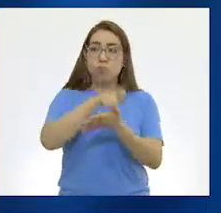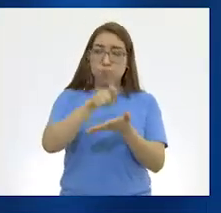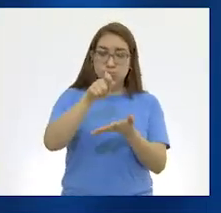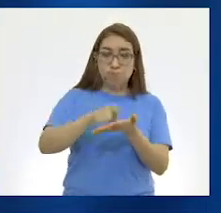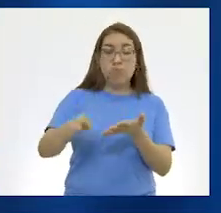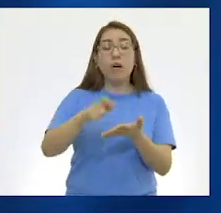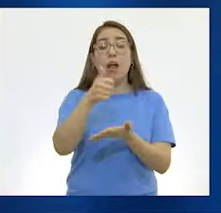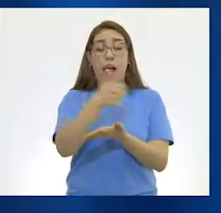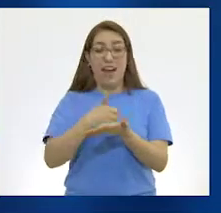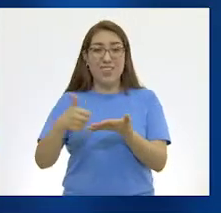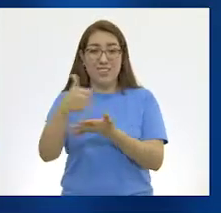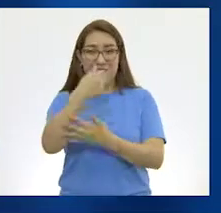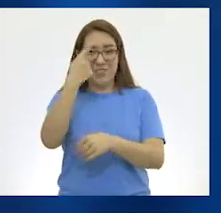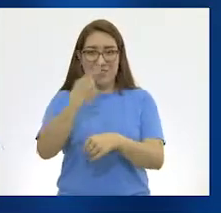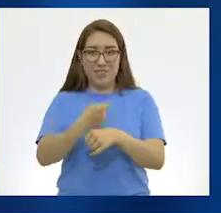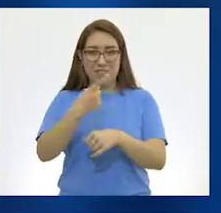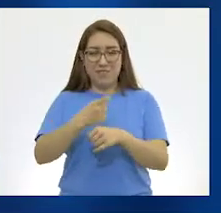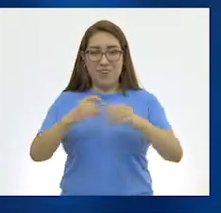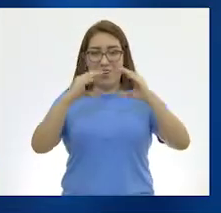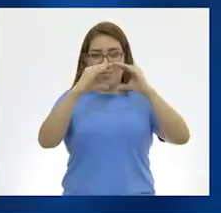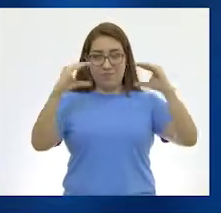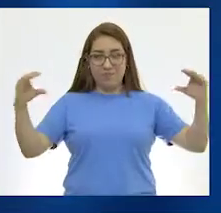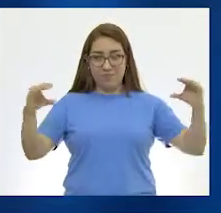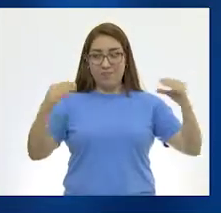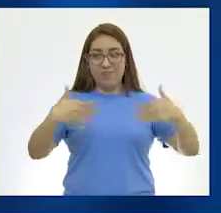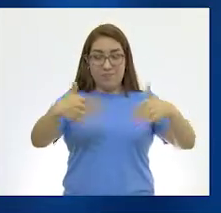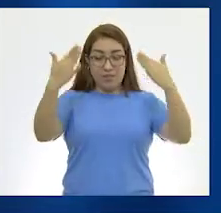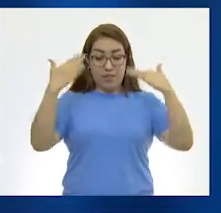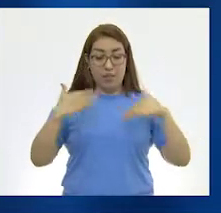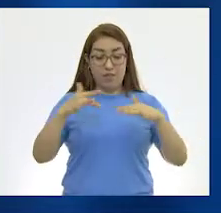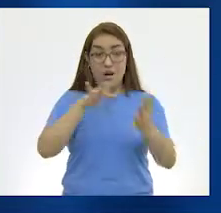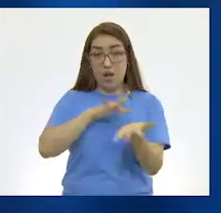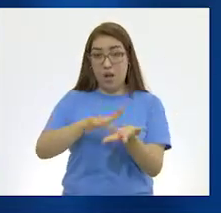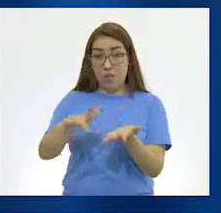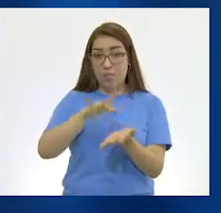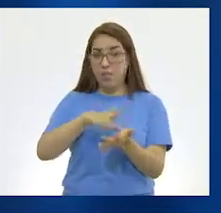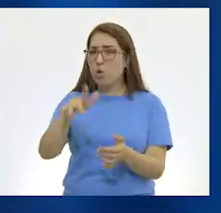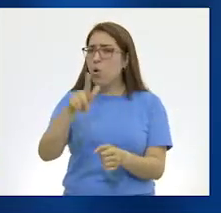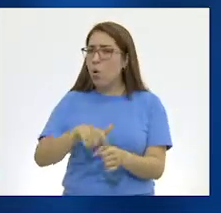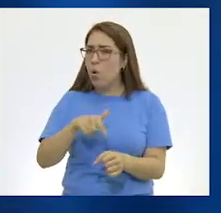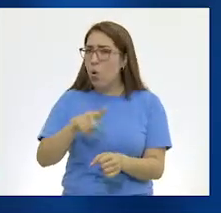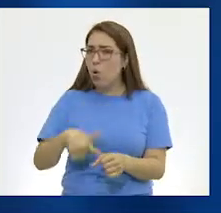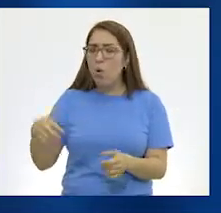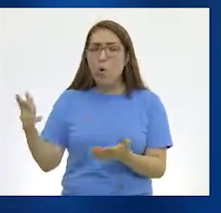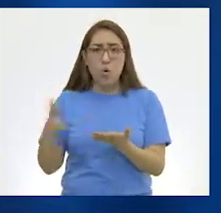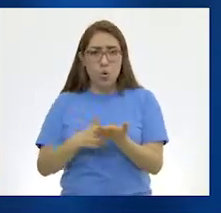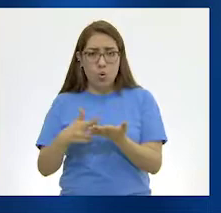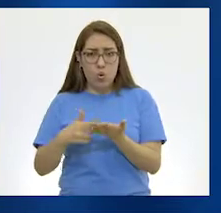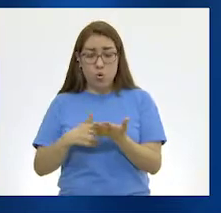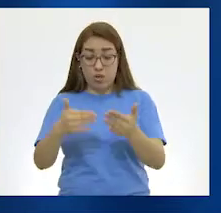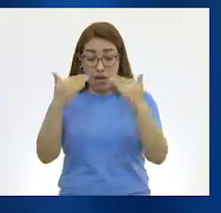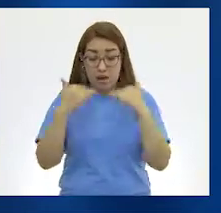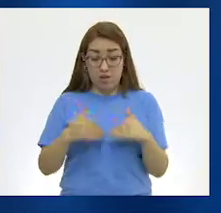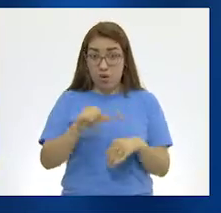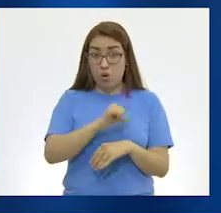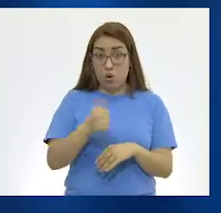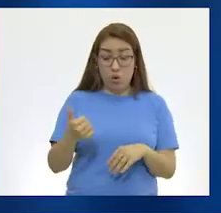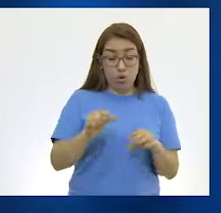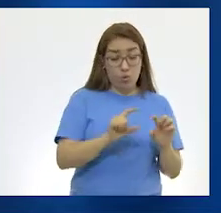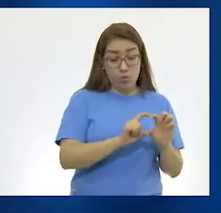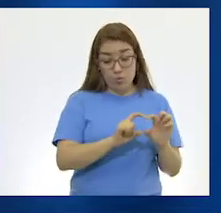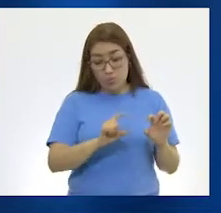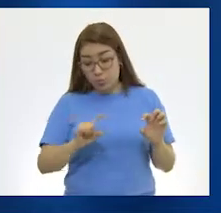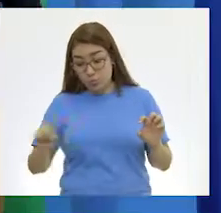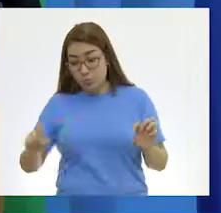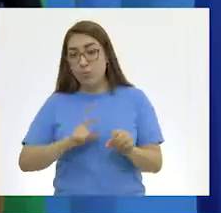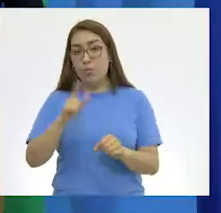en azul. Sí. Y las oraciones de apoyo en rosa y los conectores los voy a subrayar. ¿Les parece? Muy bien, maestro.